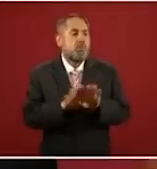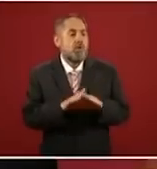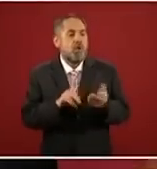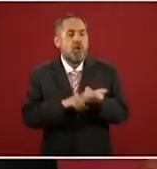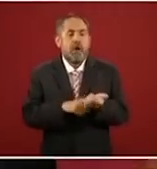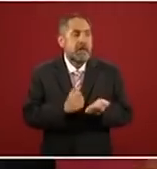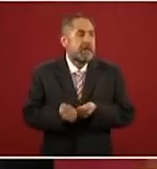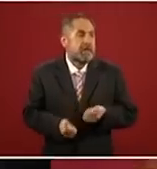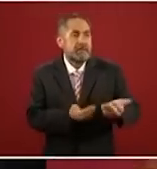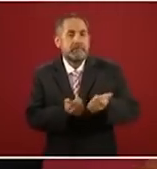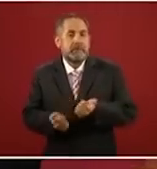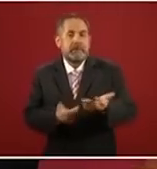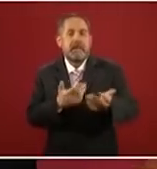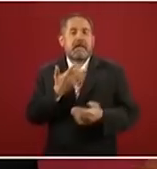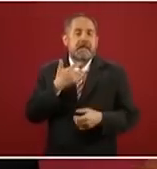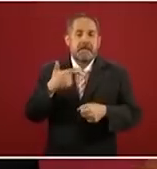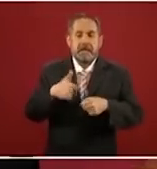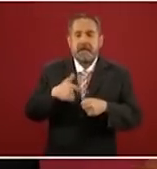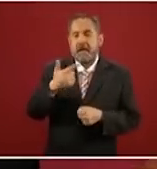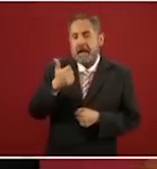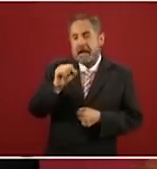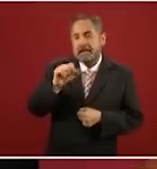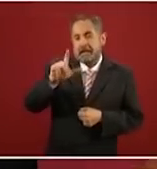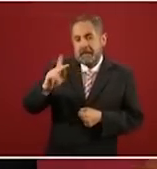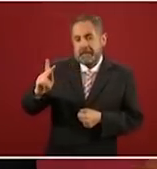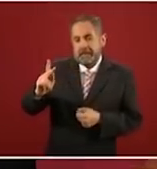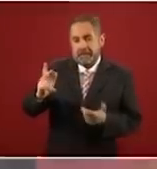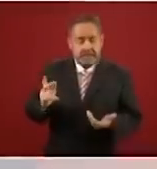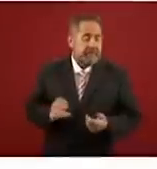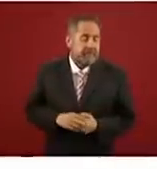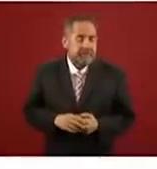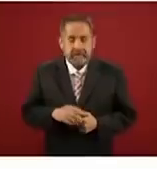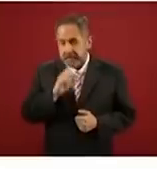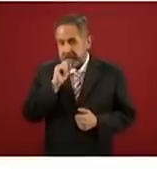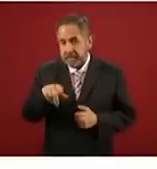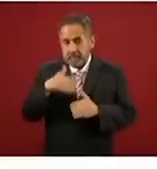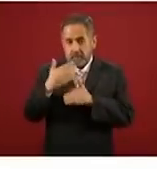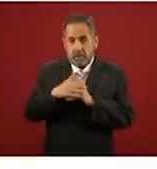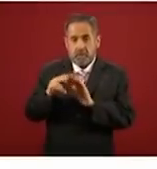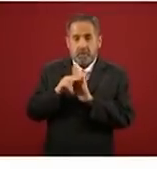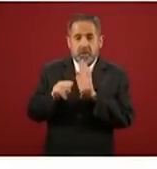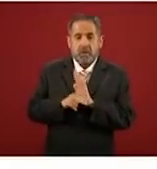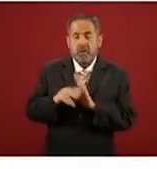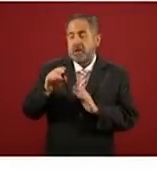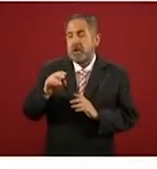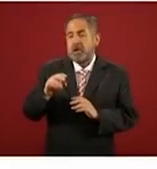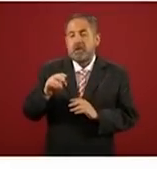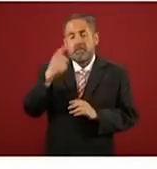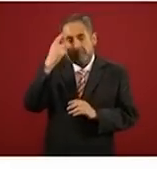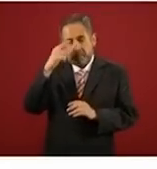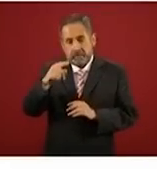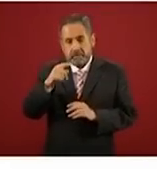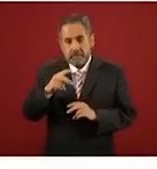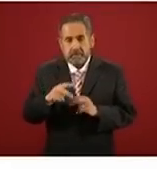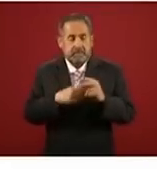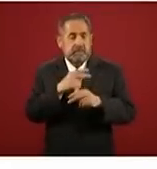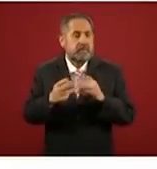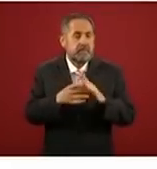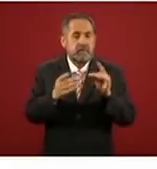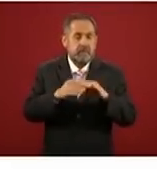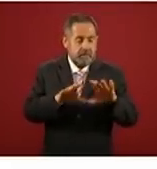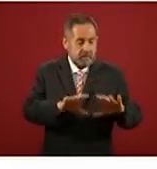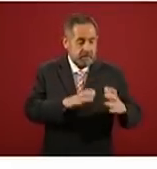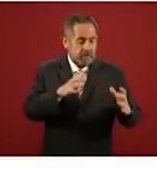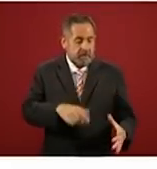despacho en las estaciones de servicio estamos trabajando en la norma oficial mexicana a los los